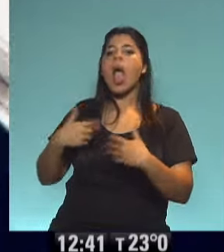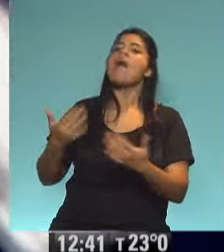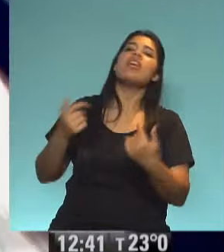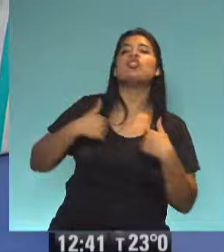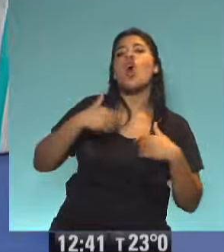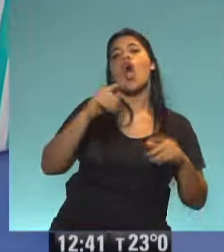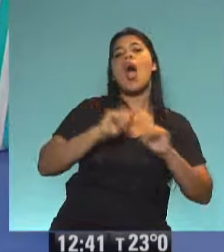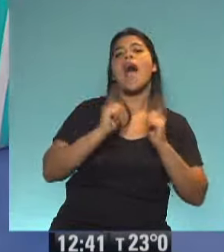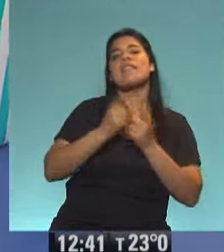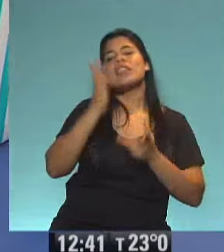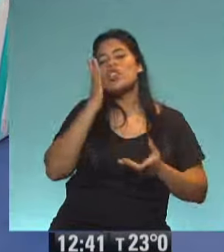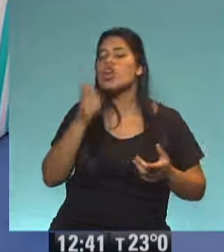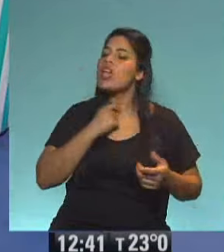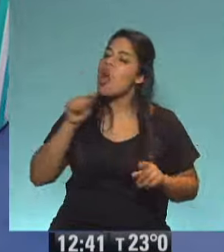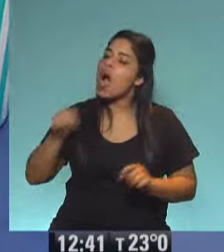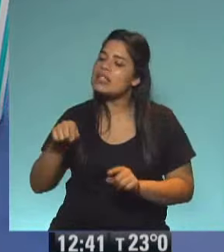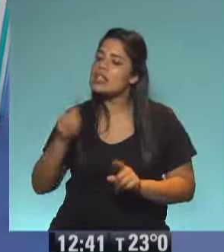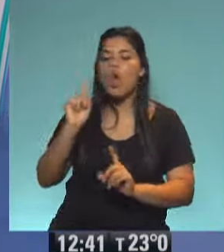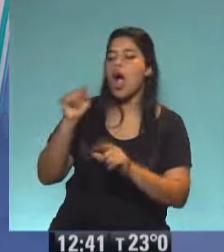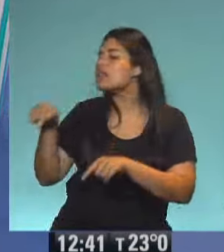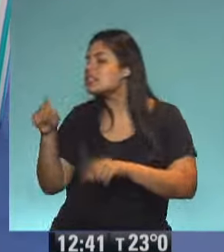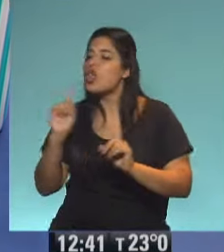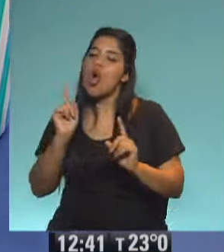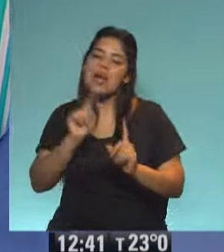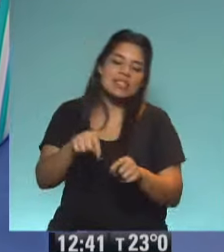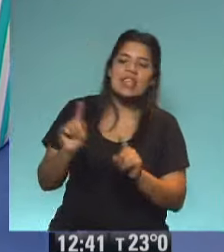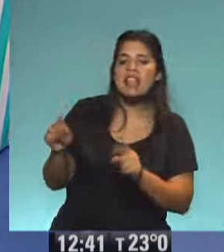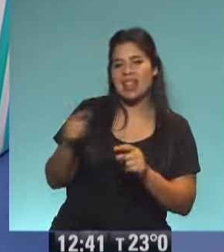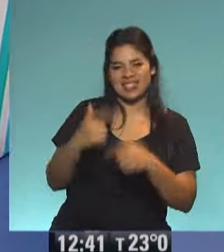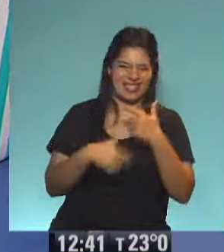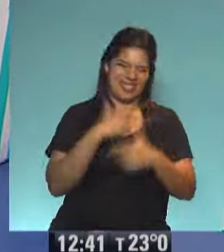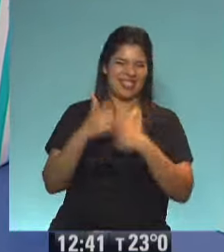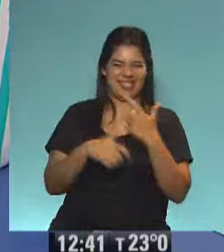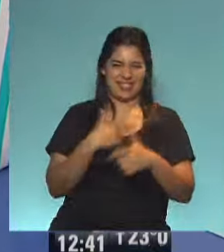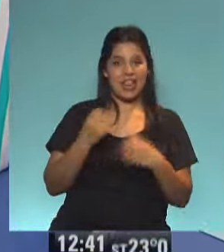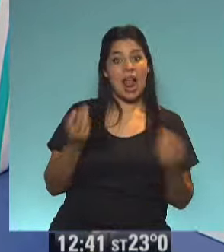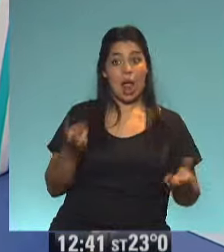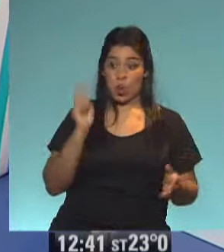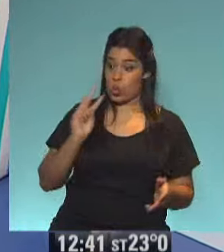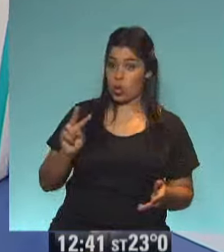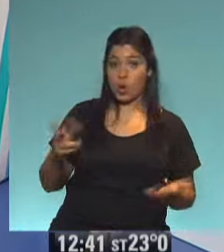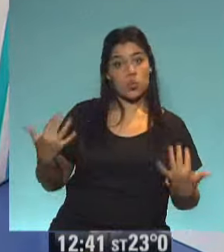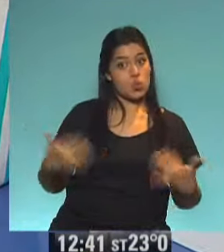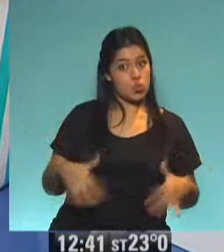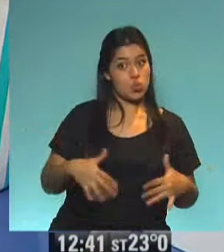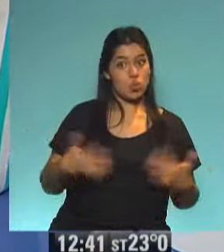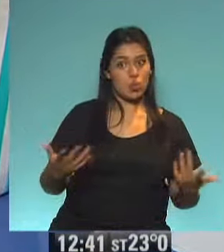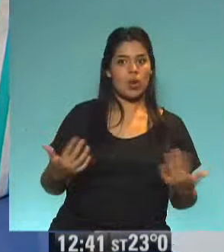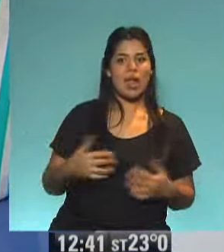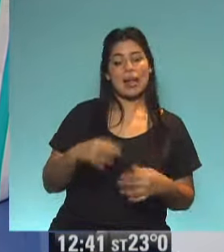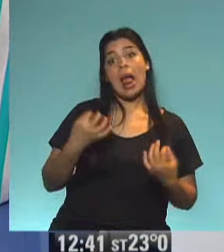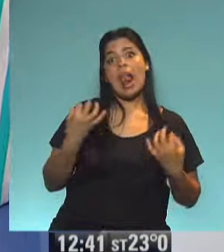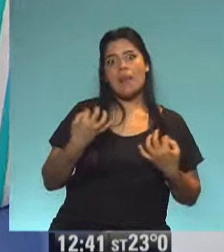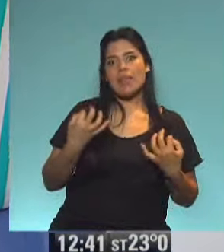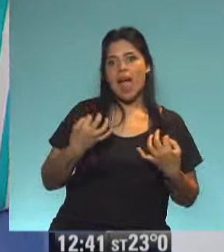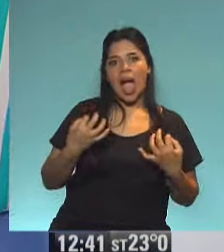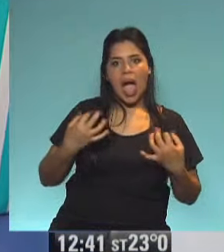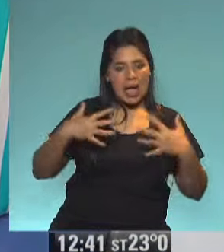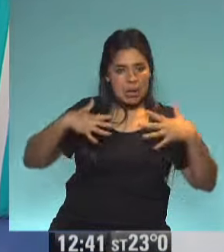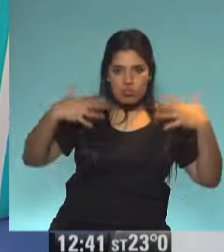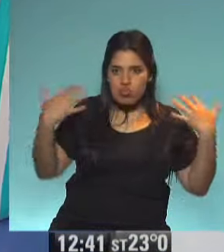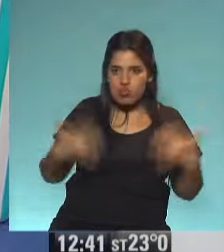este color. Exactamente. No, mejor de este. Mirá lo que es. Claro, entonces no te digo que es infinito, pero es...